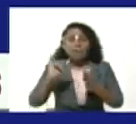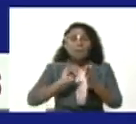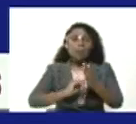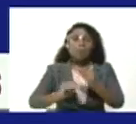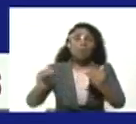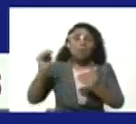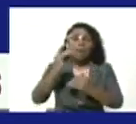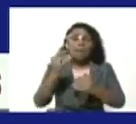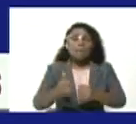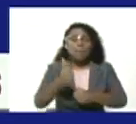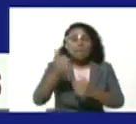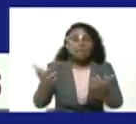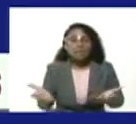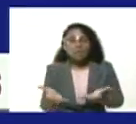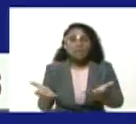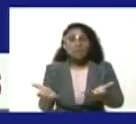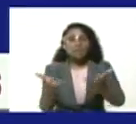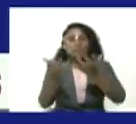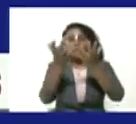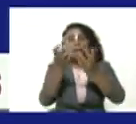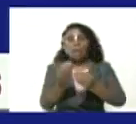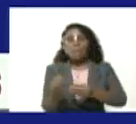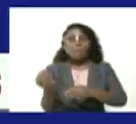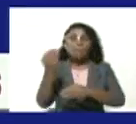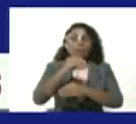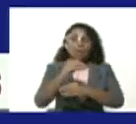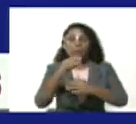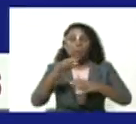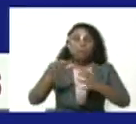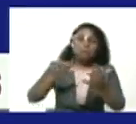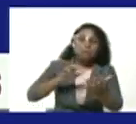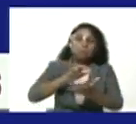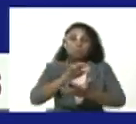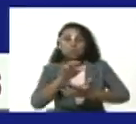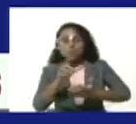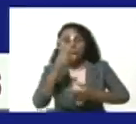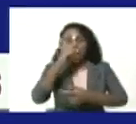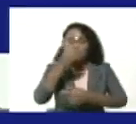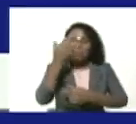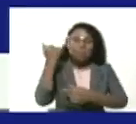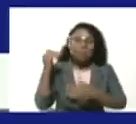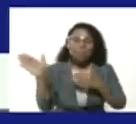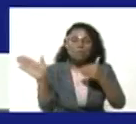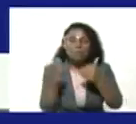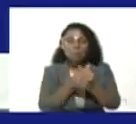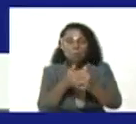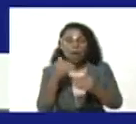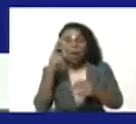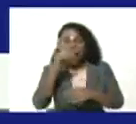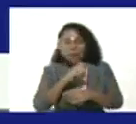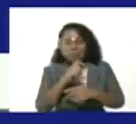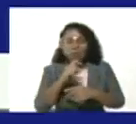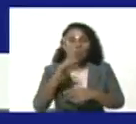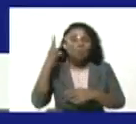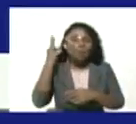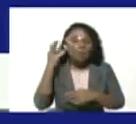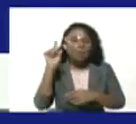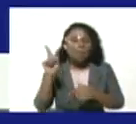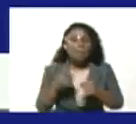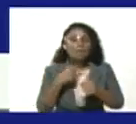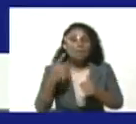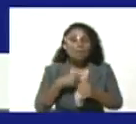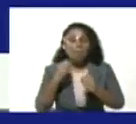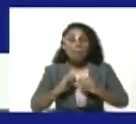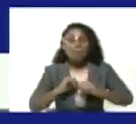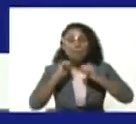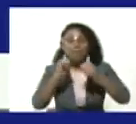Caribe, más evaporación y mayor precipitación. De hecho, el año pasado cerramos con año Niña. Y a principios de este año,